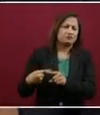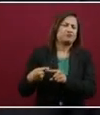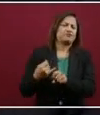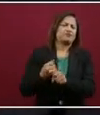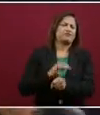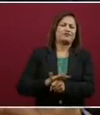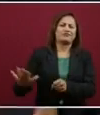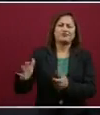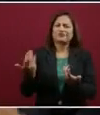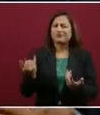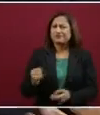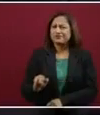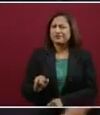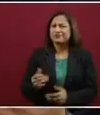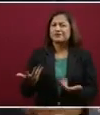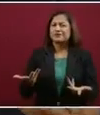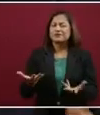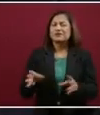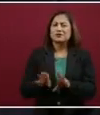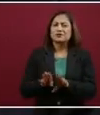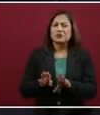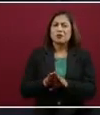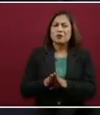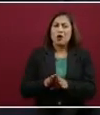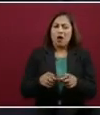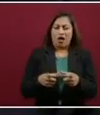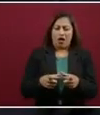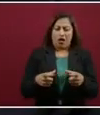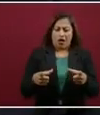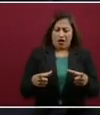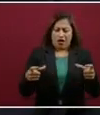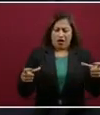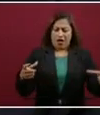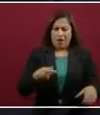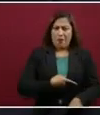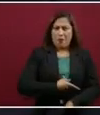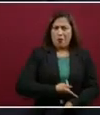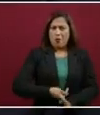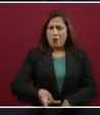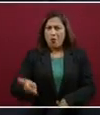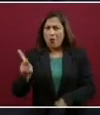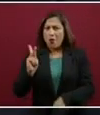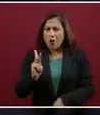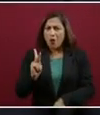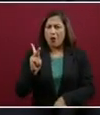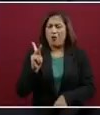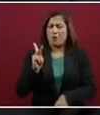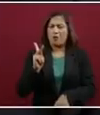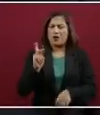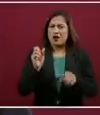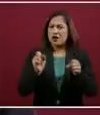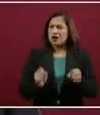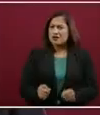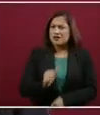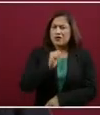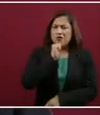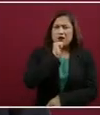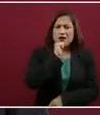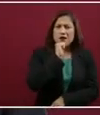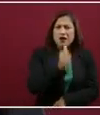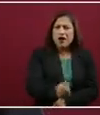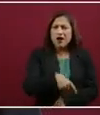hubiese crecido tanto la pobreza, la inseguridad, la violencia. Entonces, ¿cómo